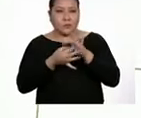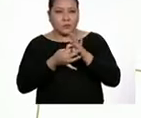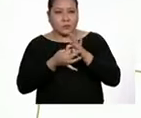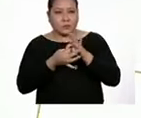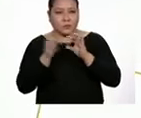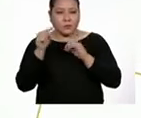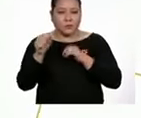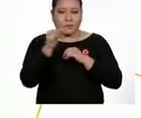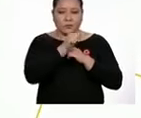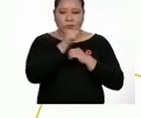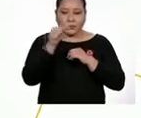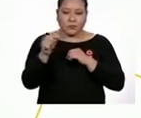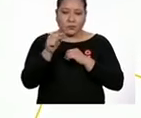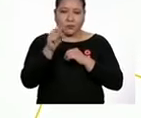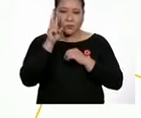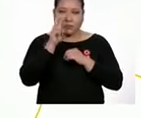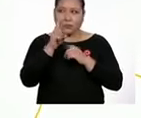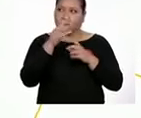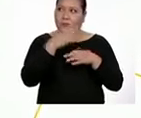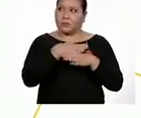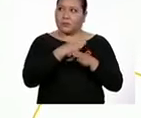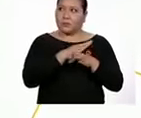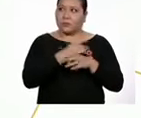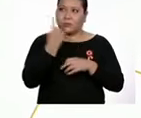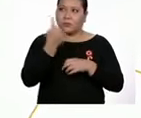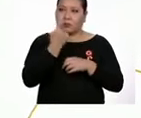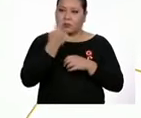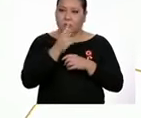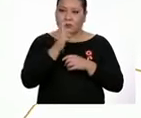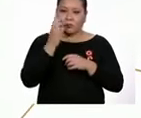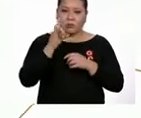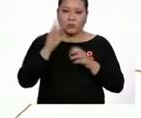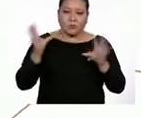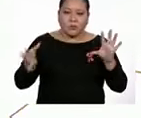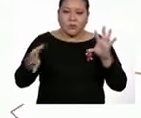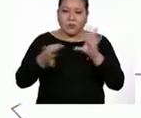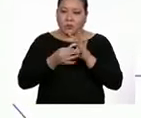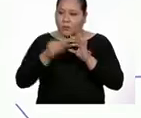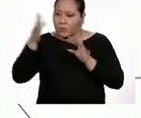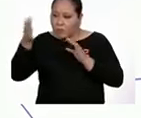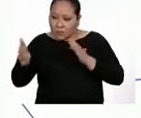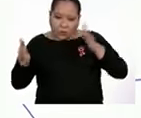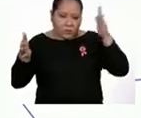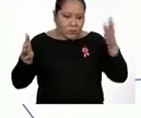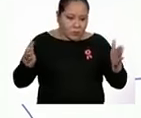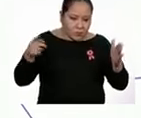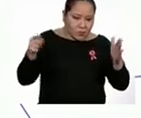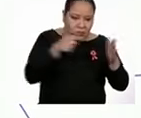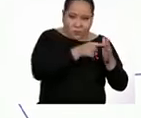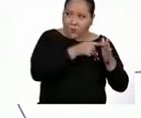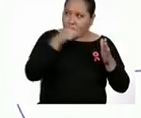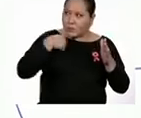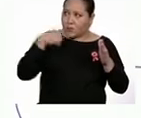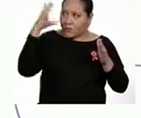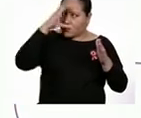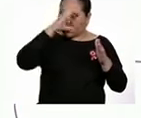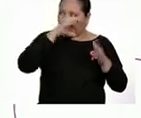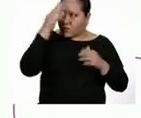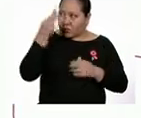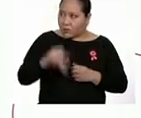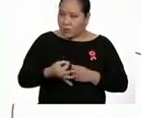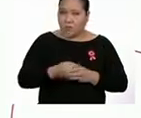los intervalos de dos categorías, solo debo unir sus extremos y esos serán los valores que busco,